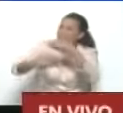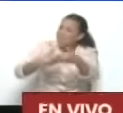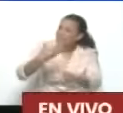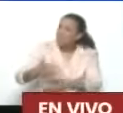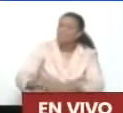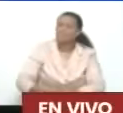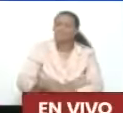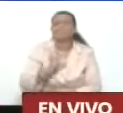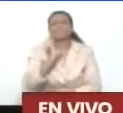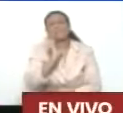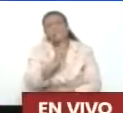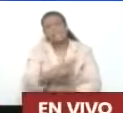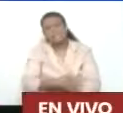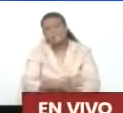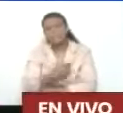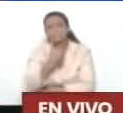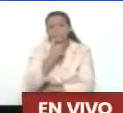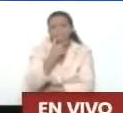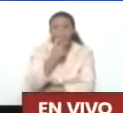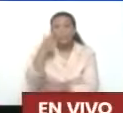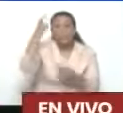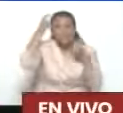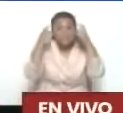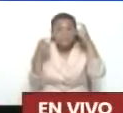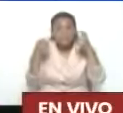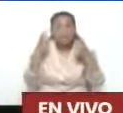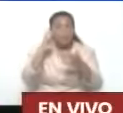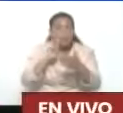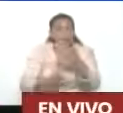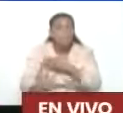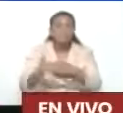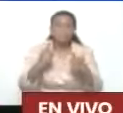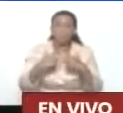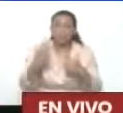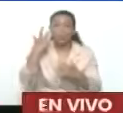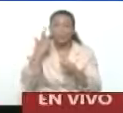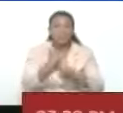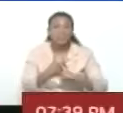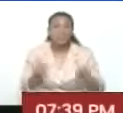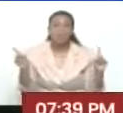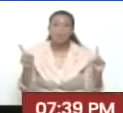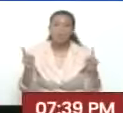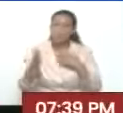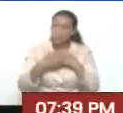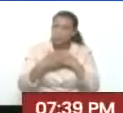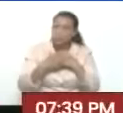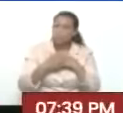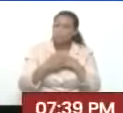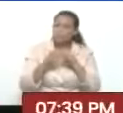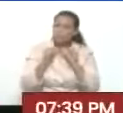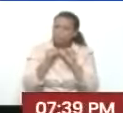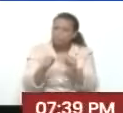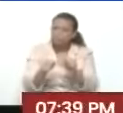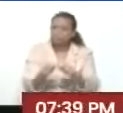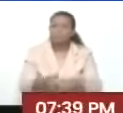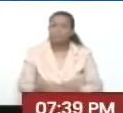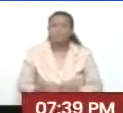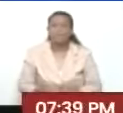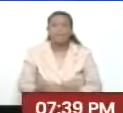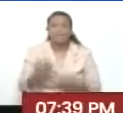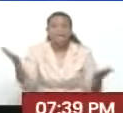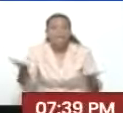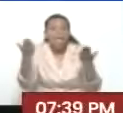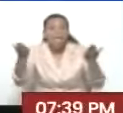por eso el comandante Chávez tuvo una visión gigantesca que yo mantengo. Yo la mantengo. Que es